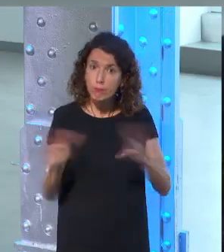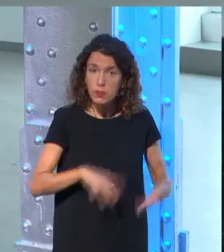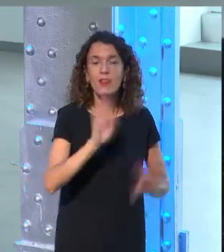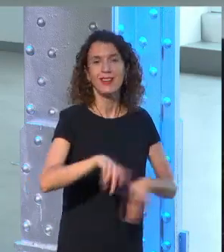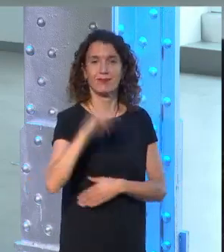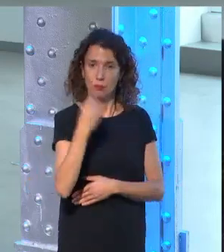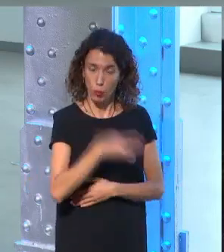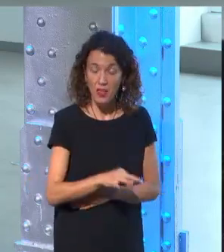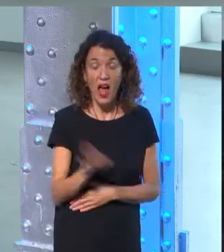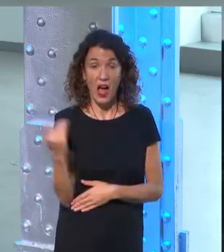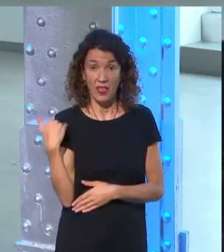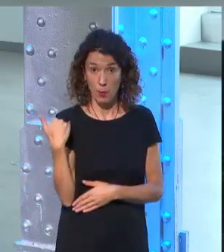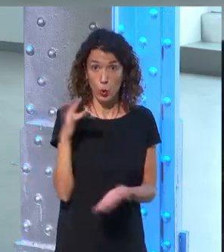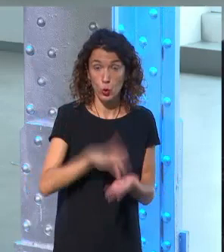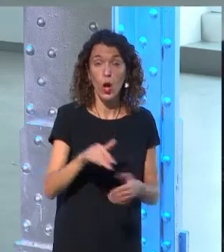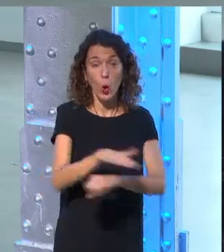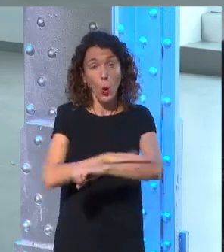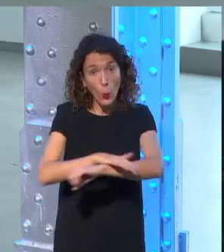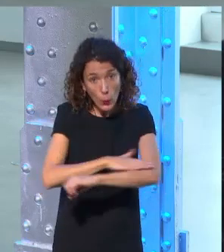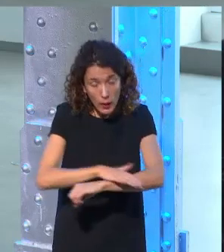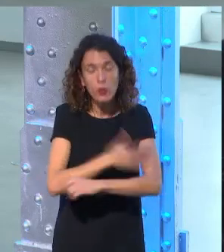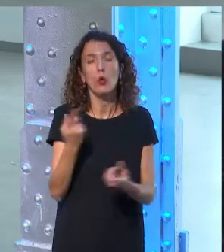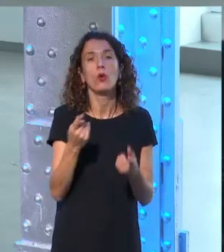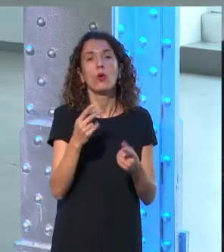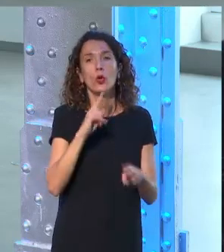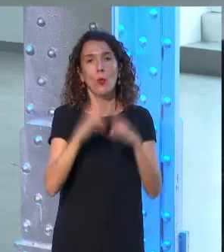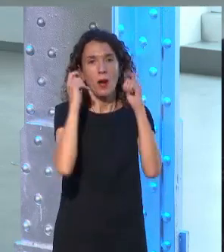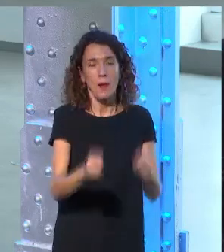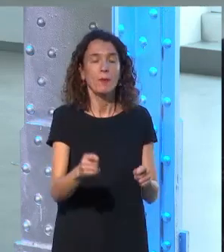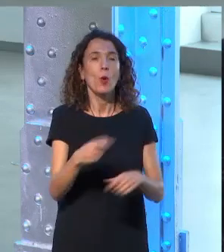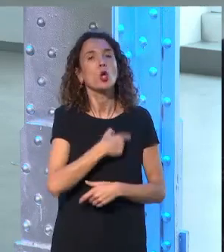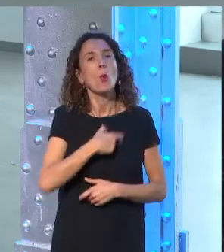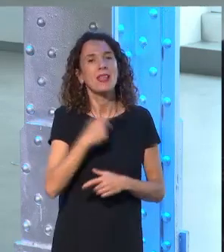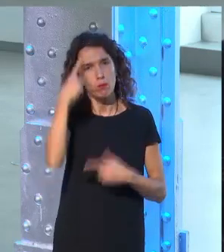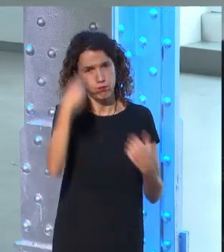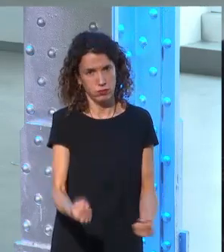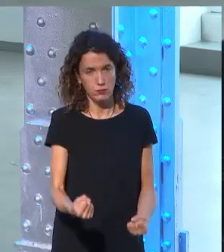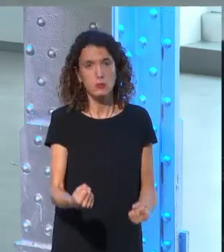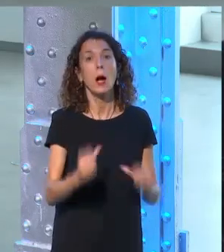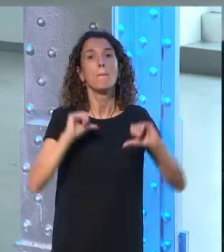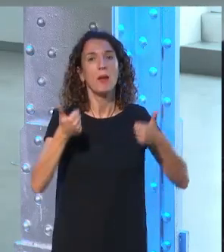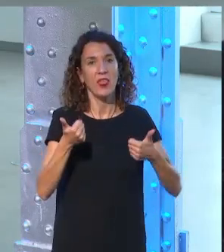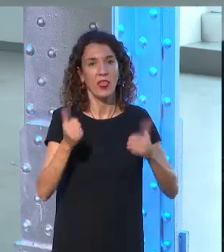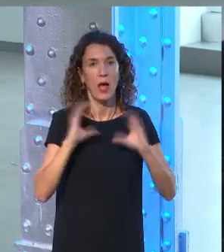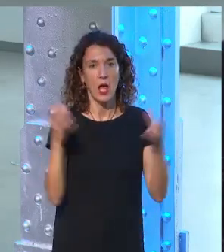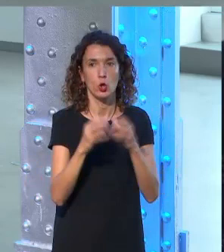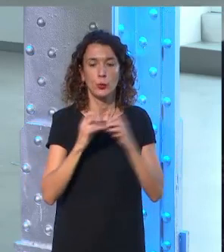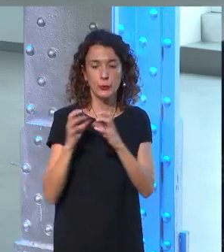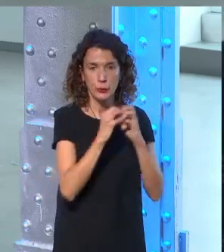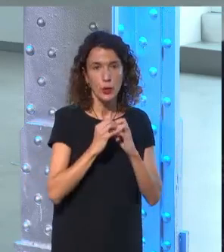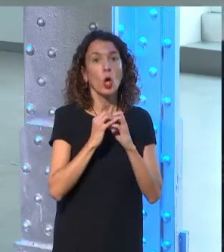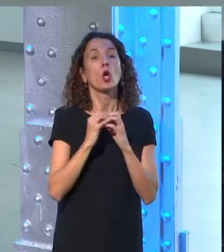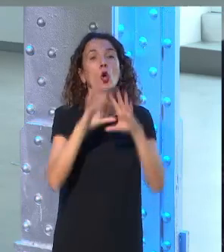implementar. Recientemente el gobierno nombraba un comité de expertos que está empezando a lanzar sus